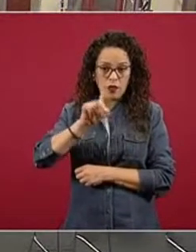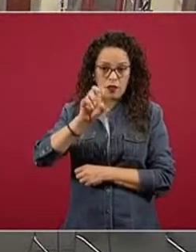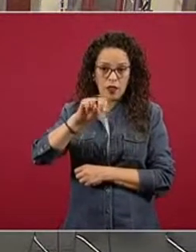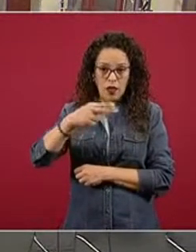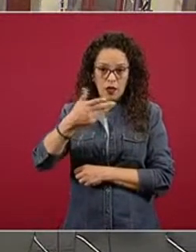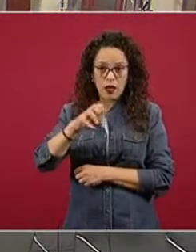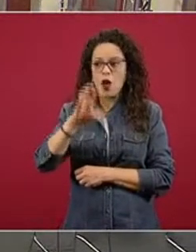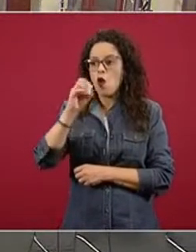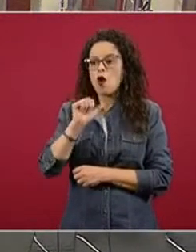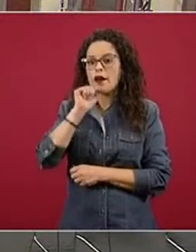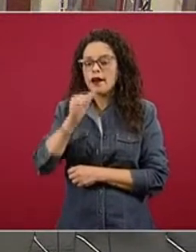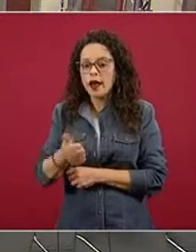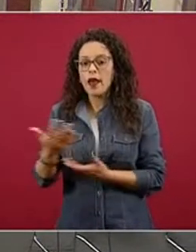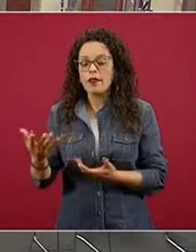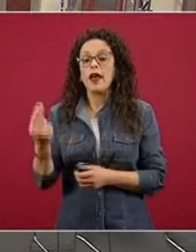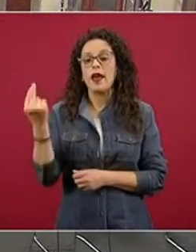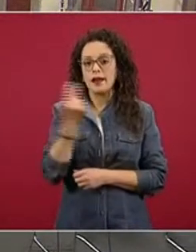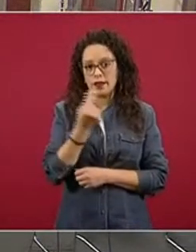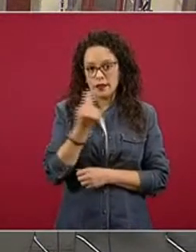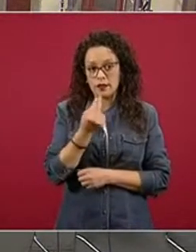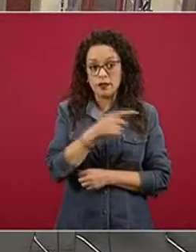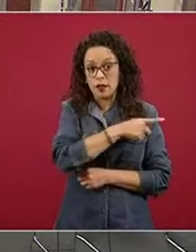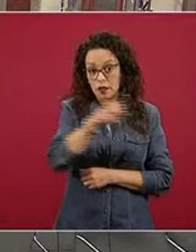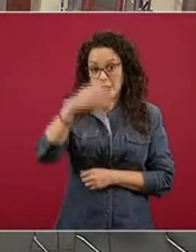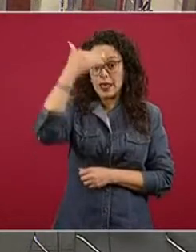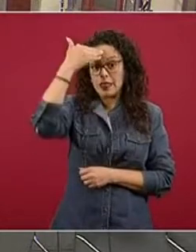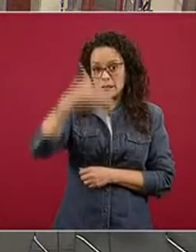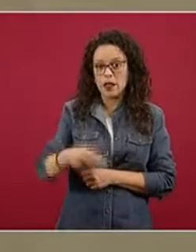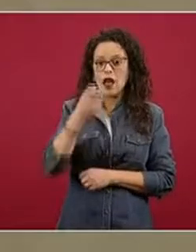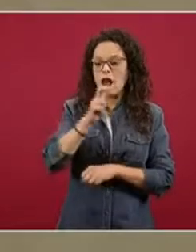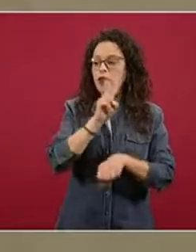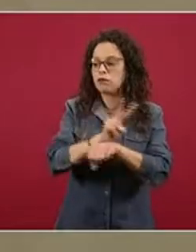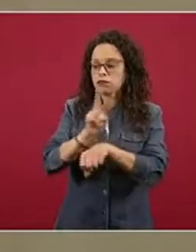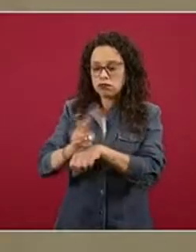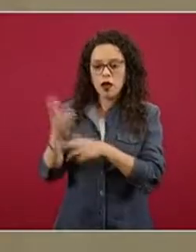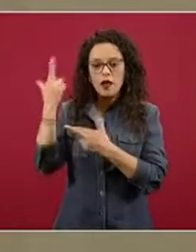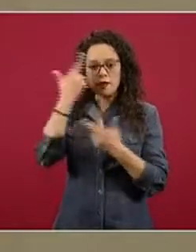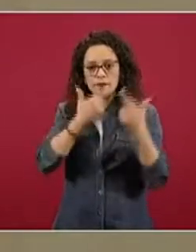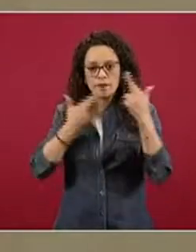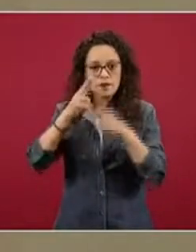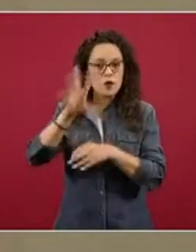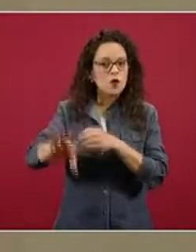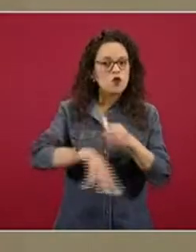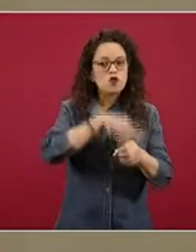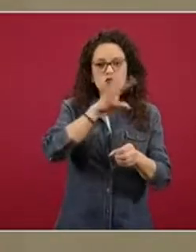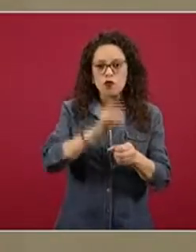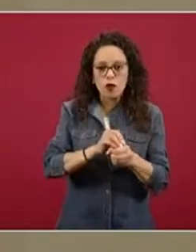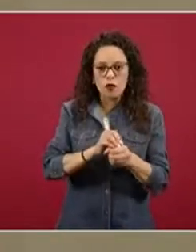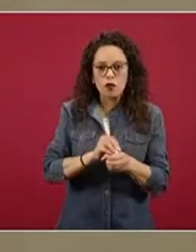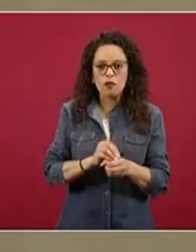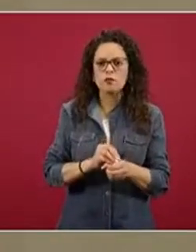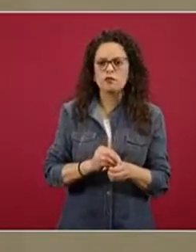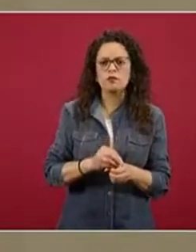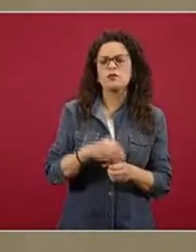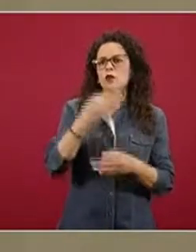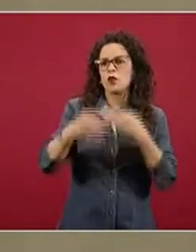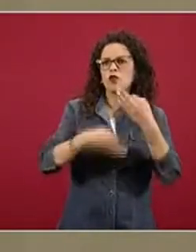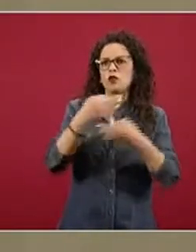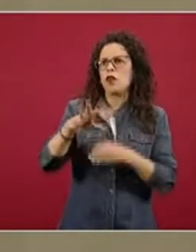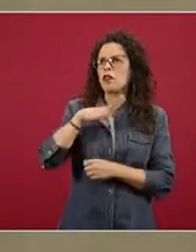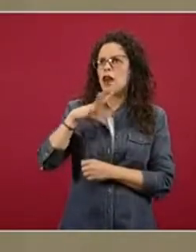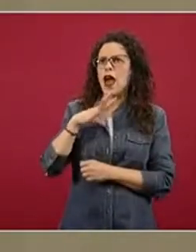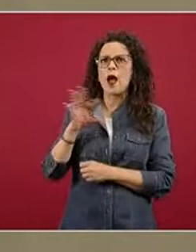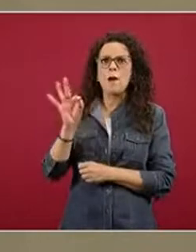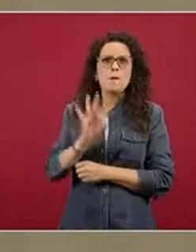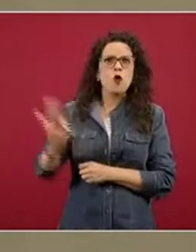sepan que se hace una vigilancia y un monitoreo de todos los vectores, es decir, no porque yo veo el mosco, todos los moscos que hay en mi